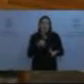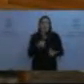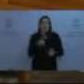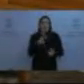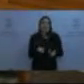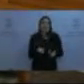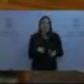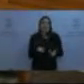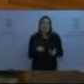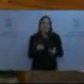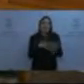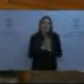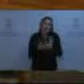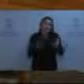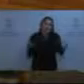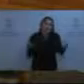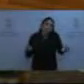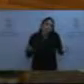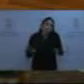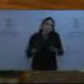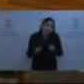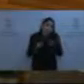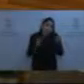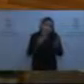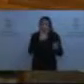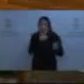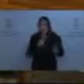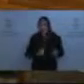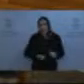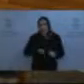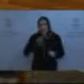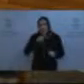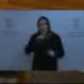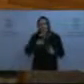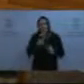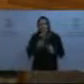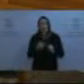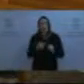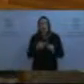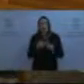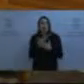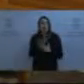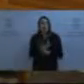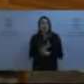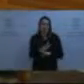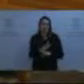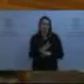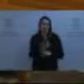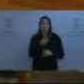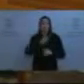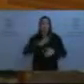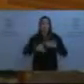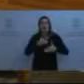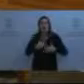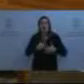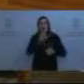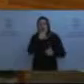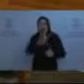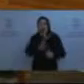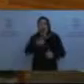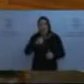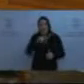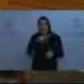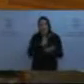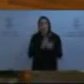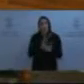hay en este caso, será mayor facilidad para la hora de presentar esa solicitud. Simplificación de procedimientos. En cuanto al abono anticipado de